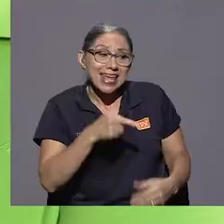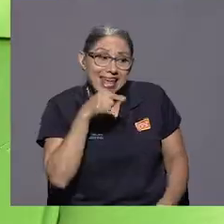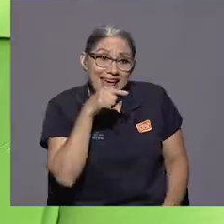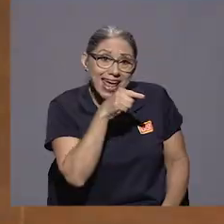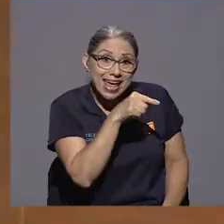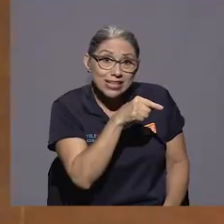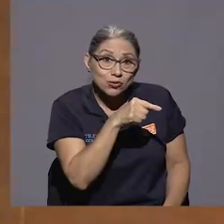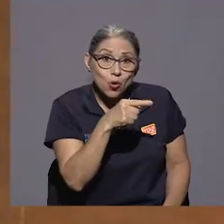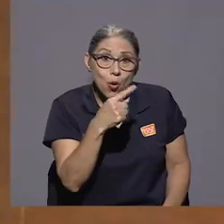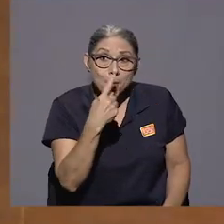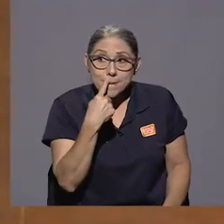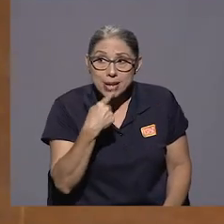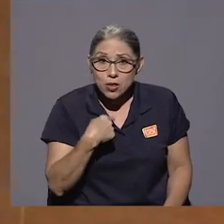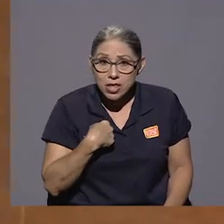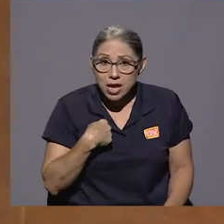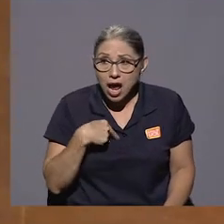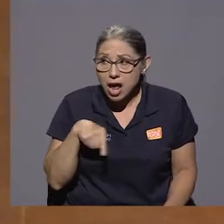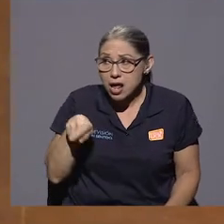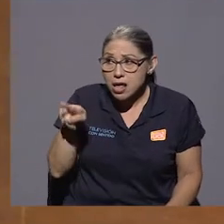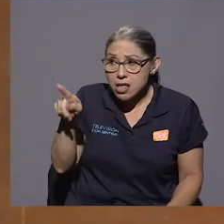y que eso te lo diga la jefa,